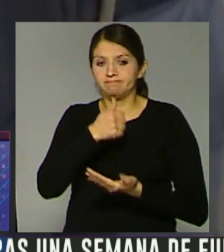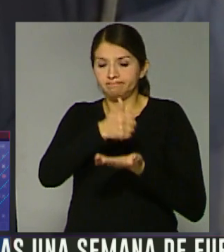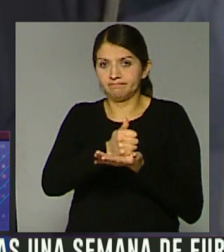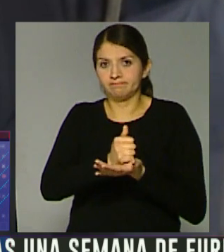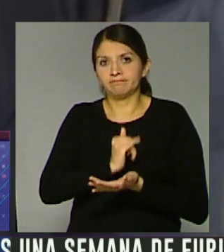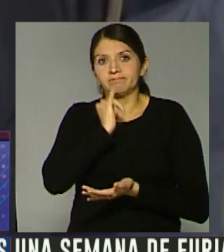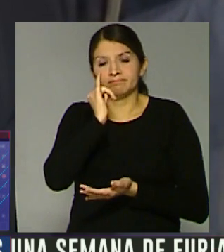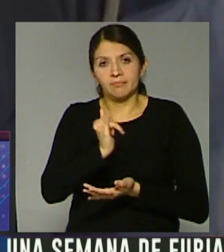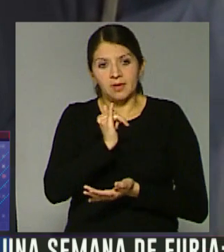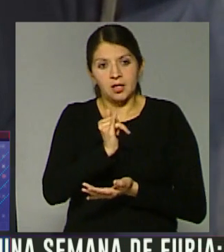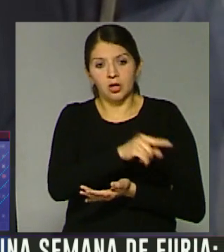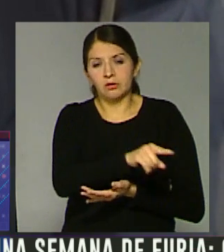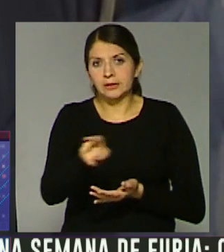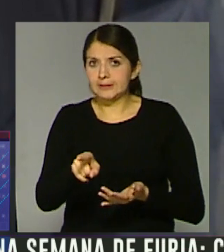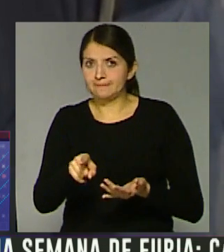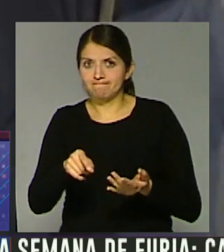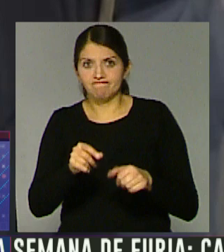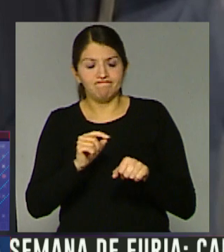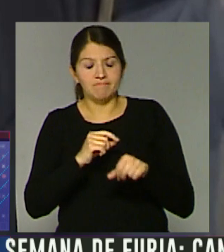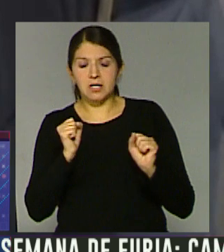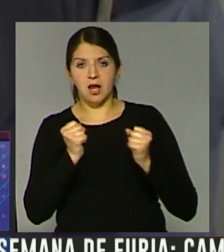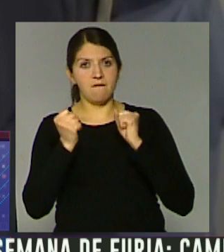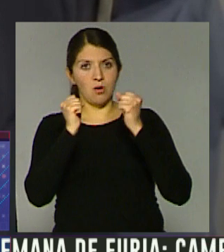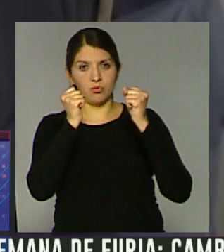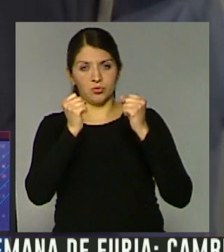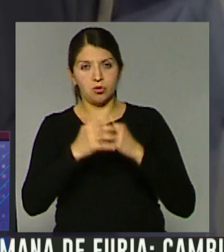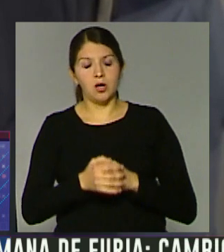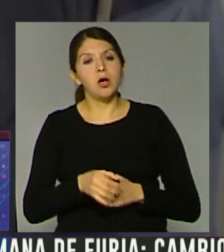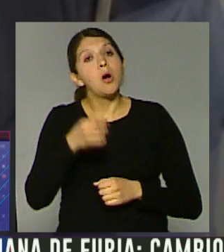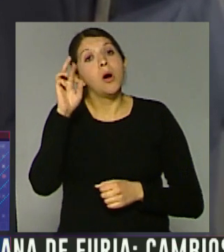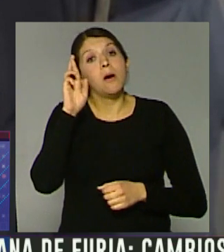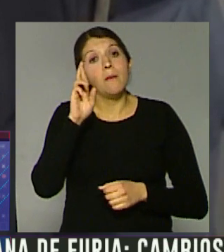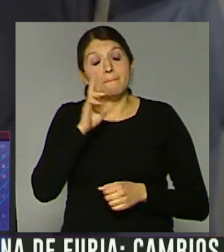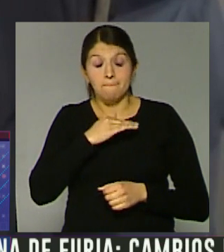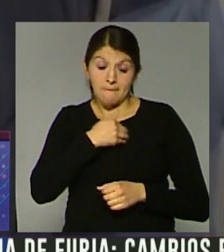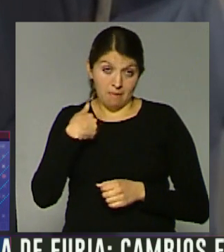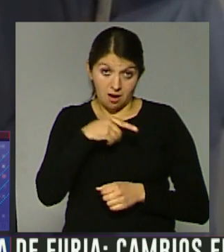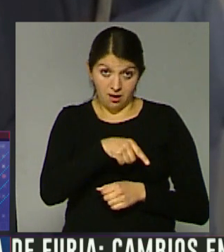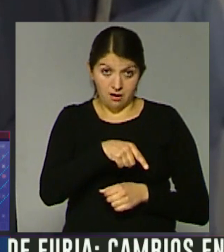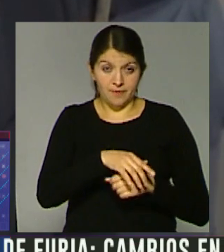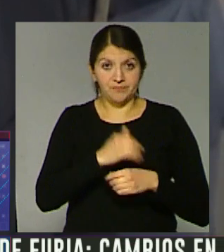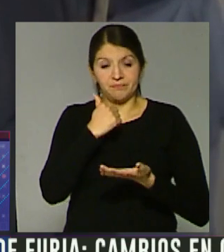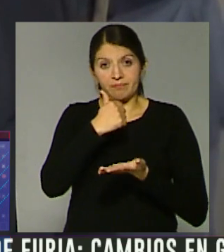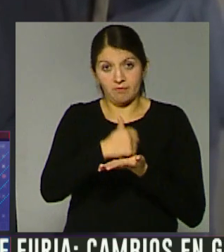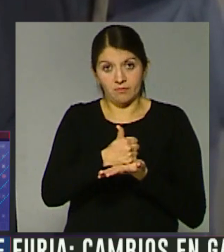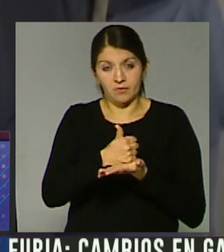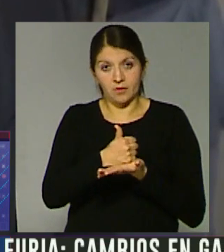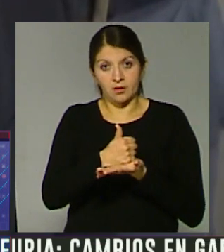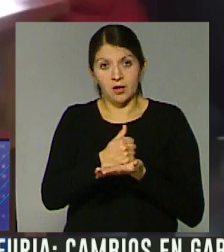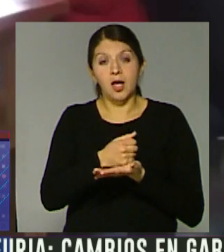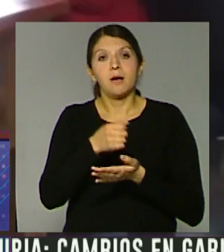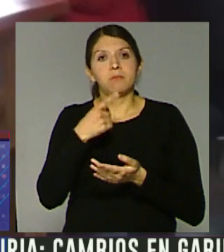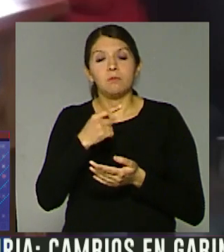un momento de convulsión, si se quiere. Graciela, la mamá de Fortunato, lejos de